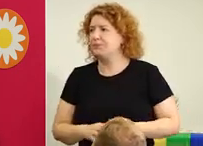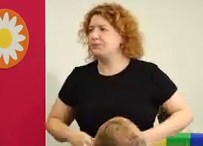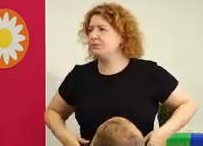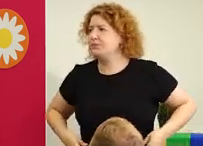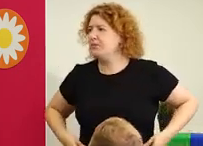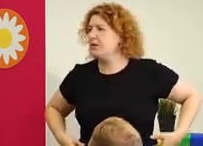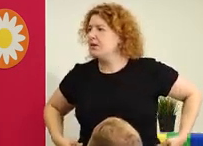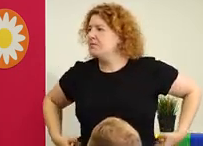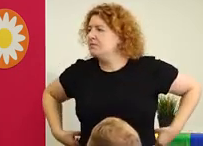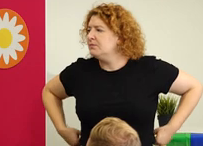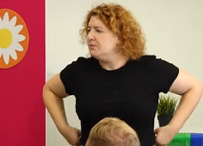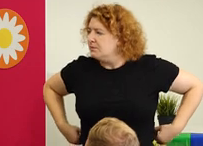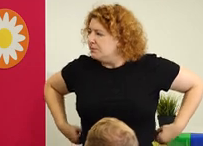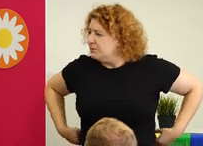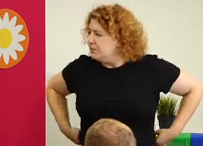Y mirad,